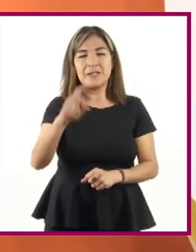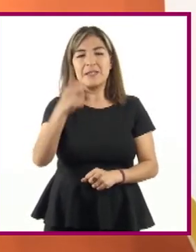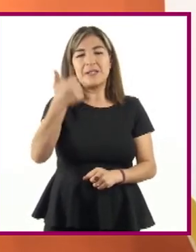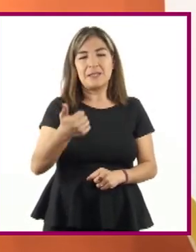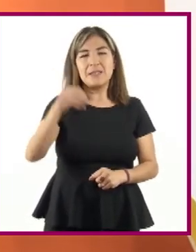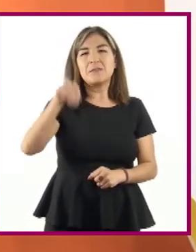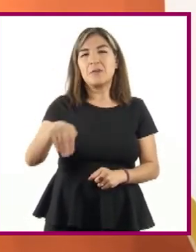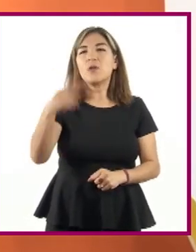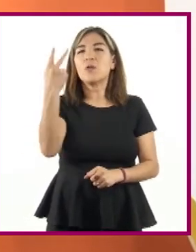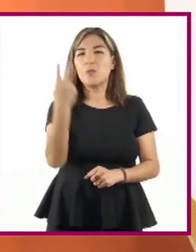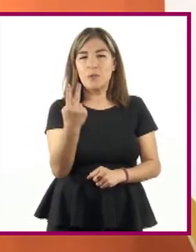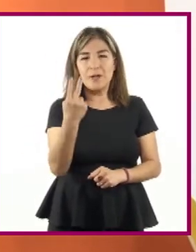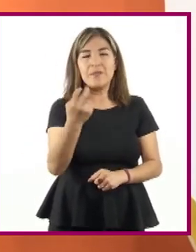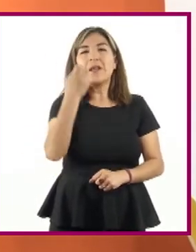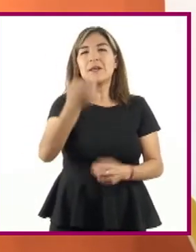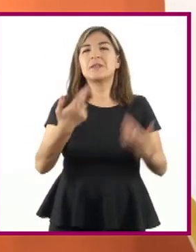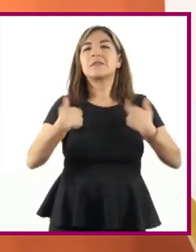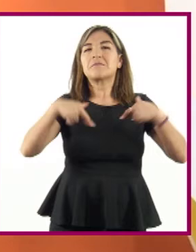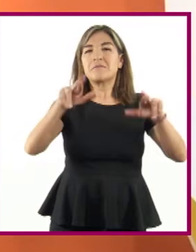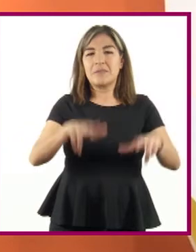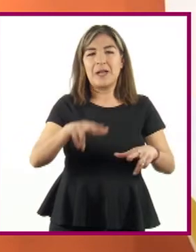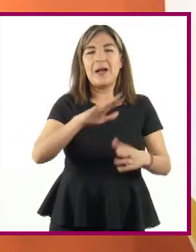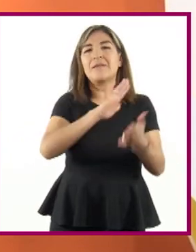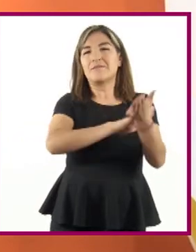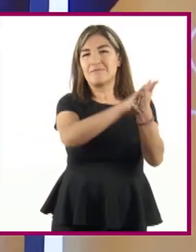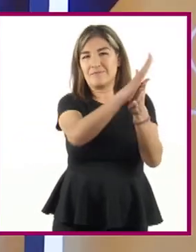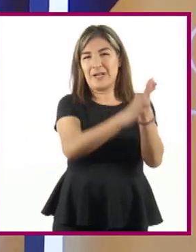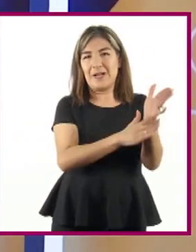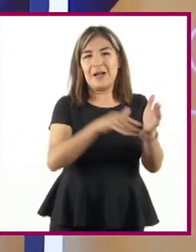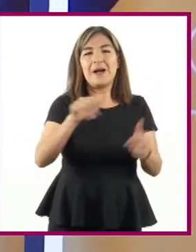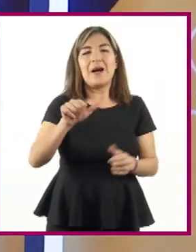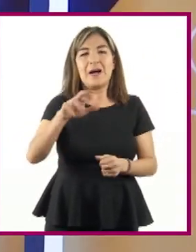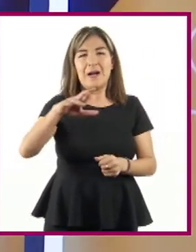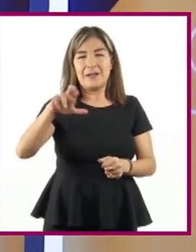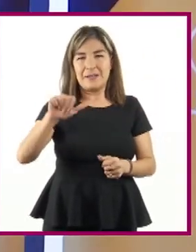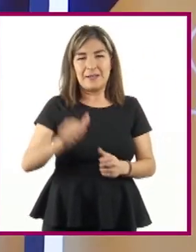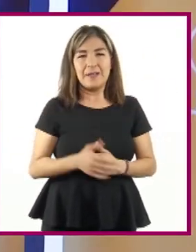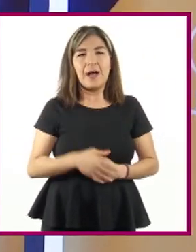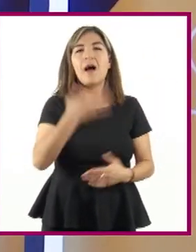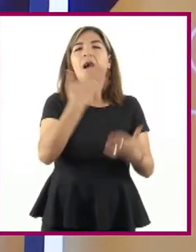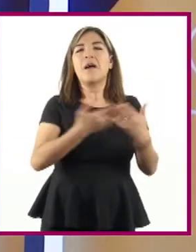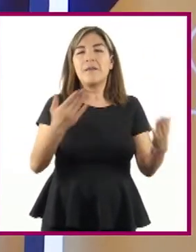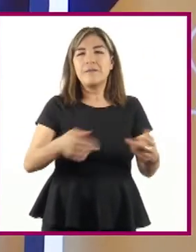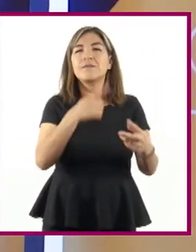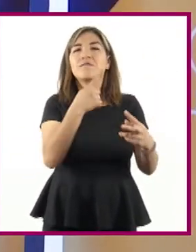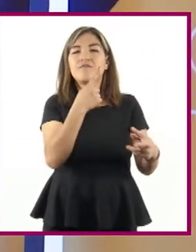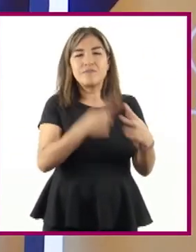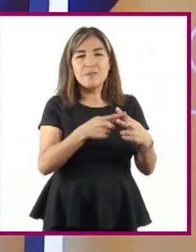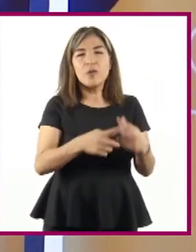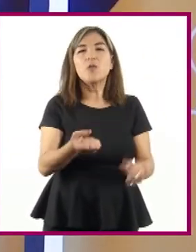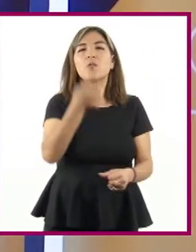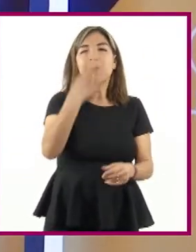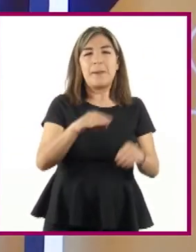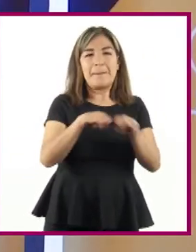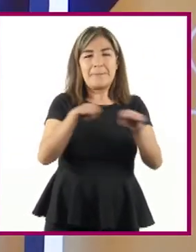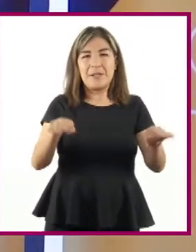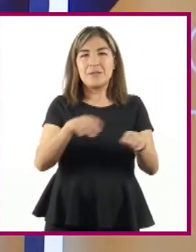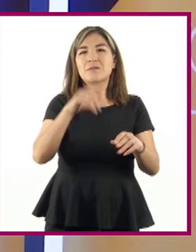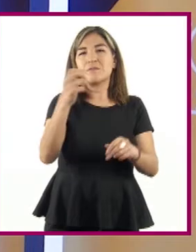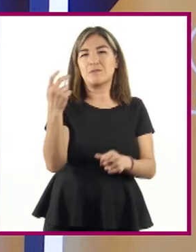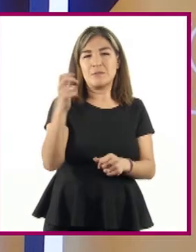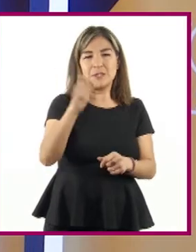36 metros cuadrados, que representa el área del muro. Ahora calculemos los metros cuadrados de cada color de